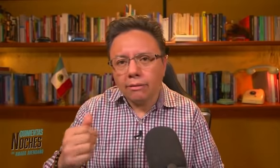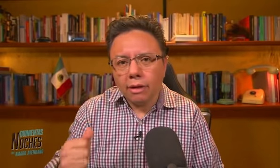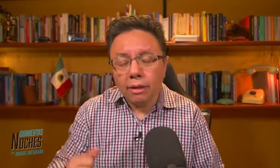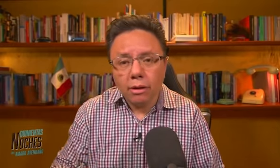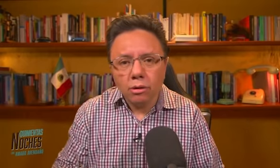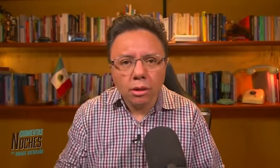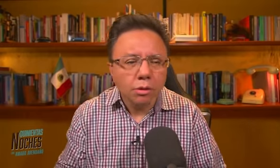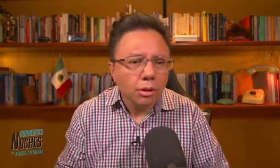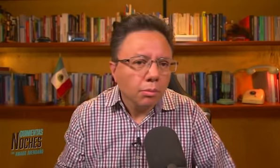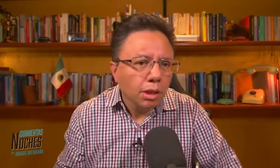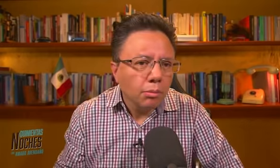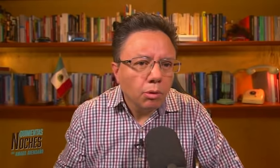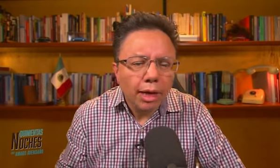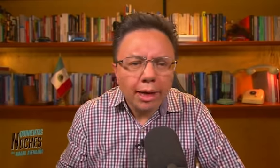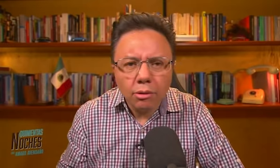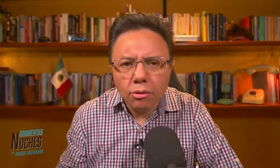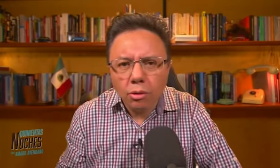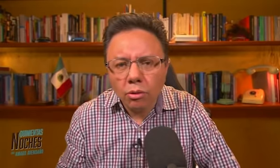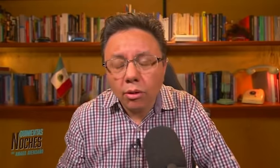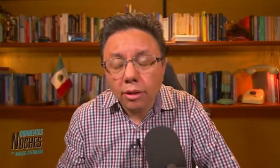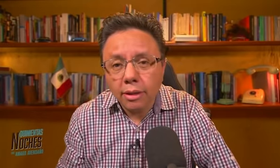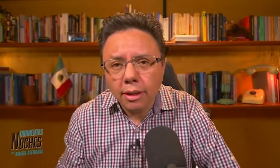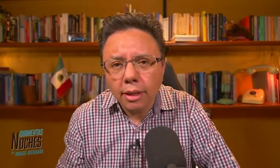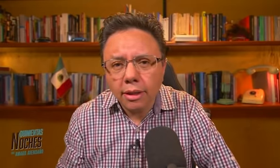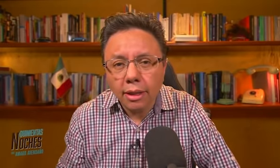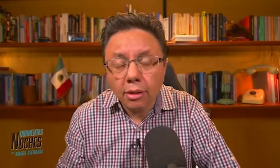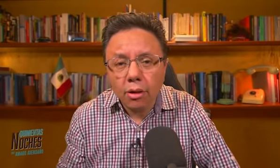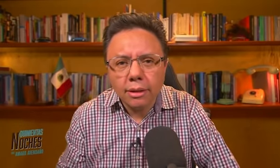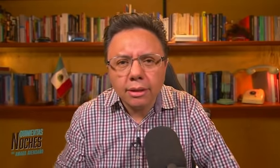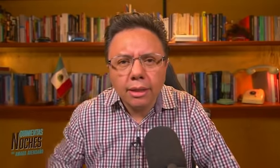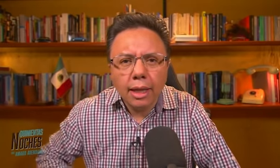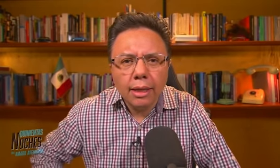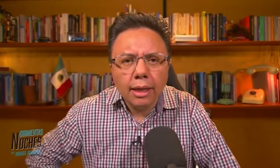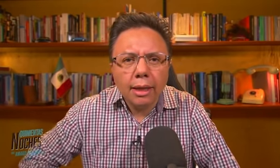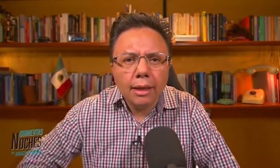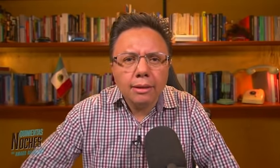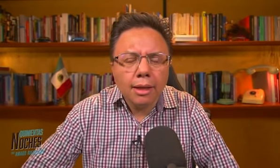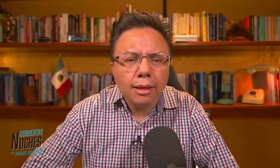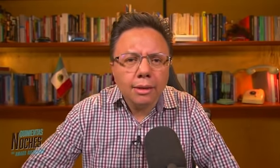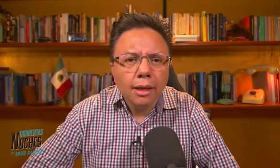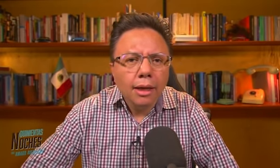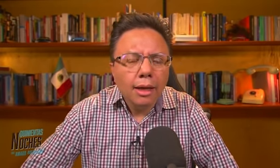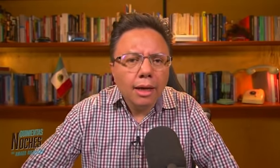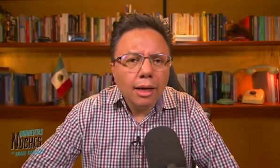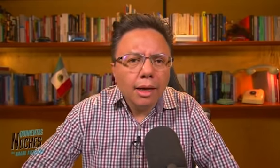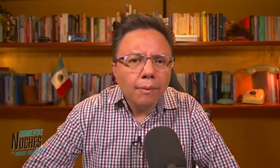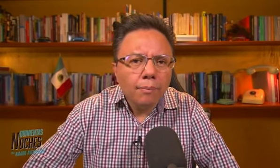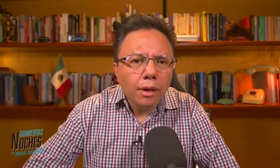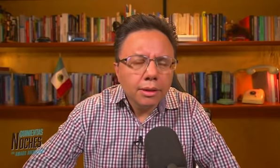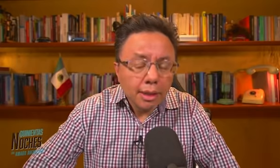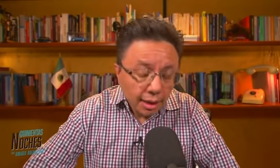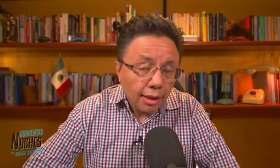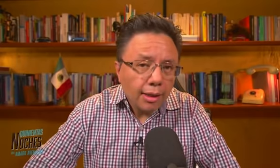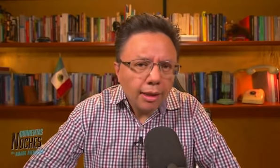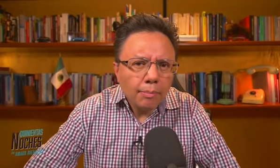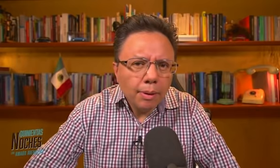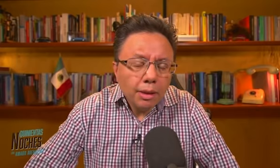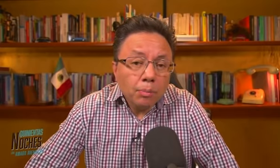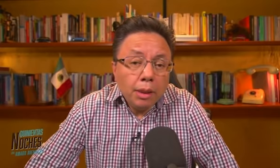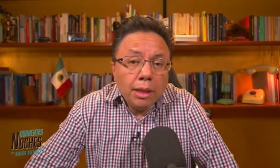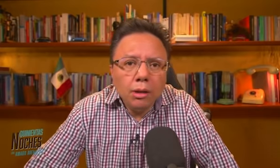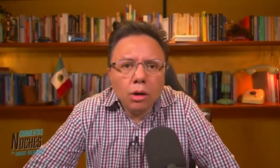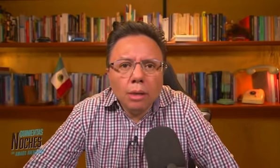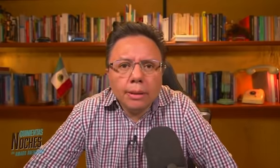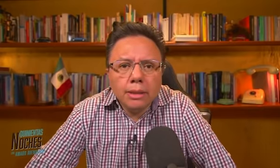la Estefanía Veloz, que por cierto me tiene bloqueado, o la senadora Citlali Hernández, que es la secretaria general del